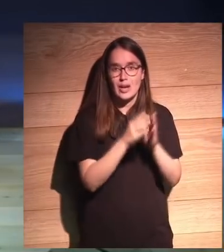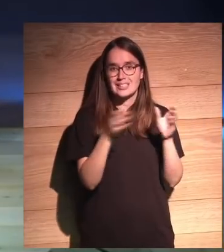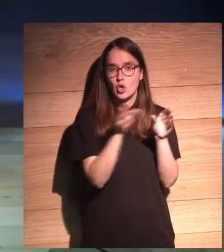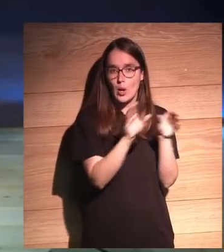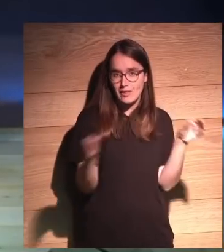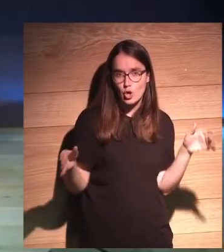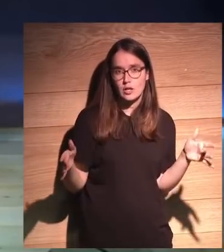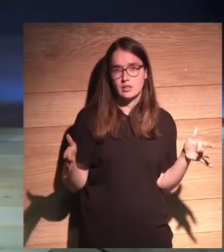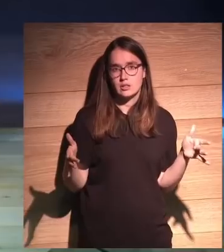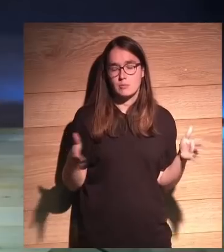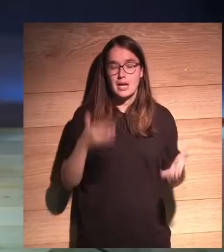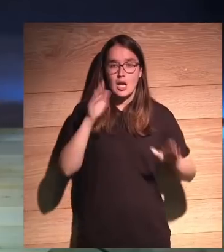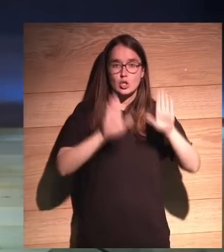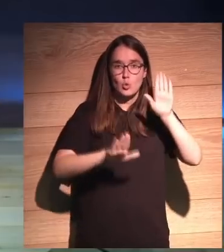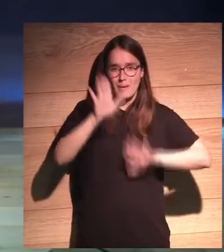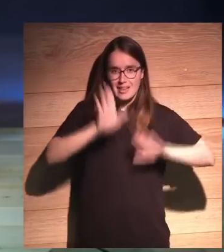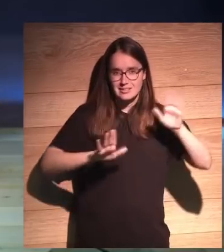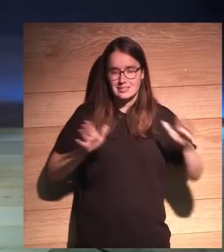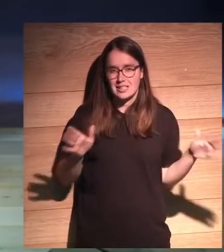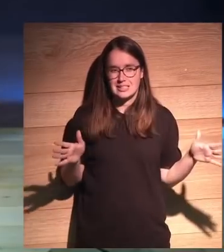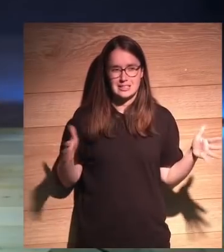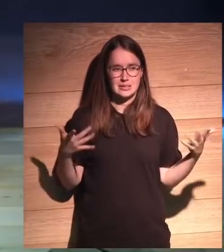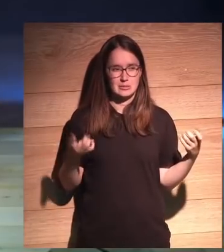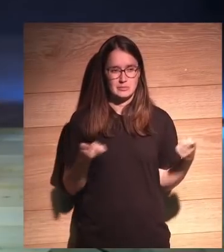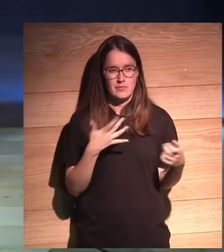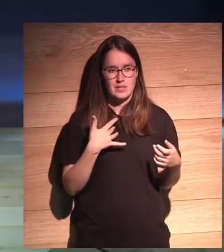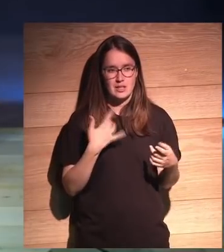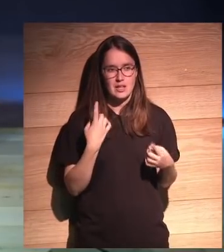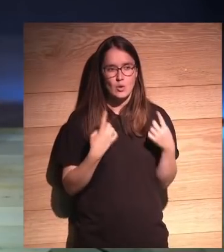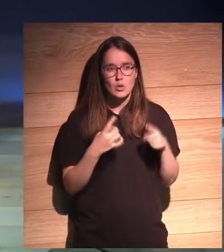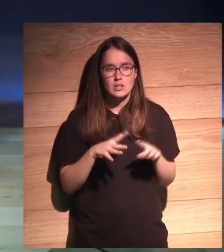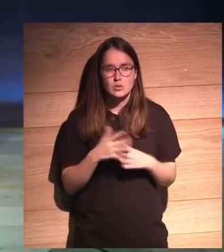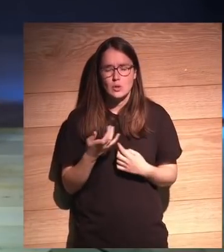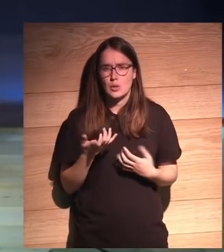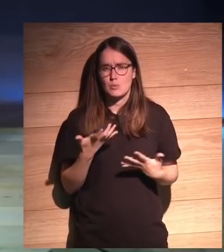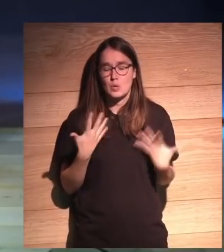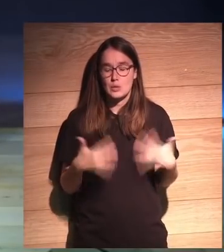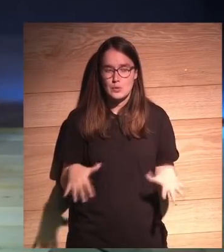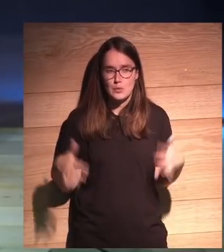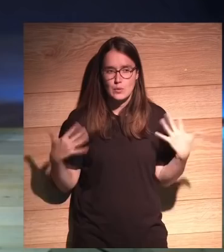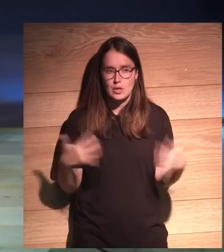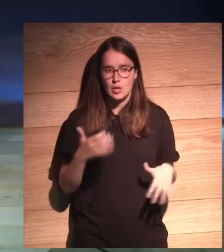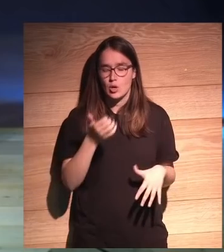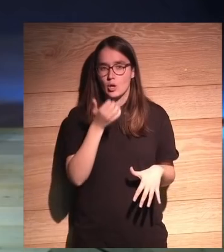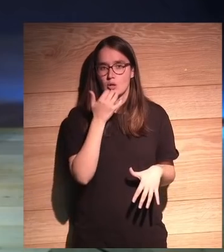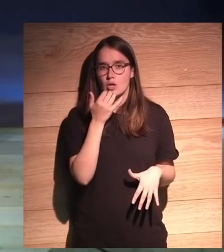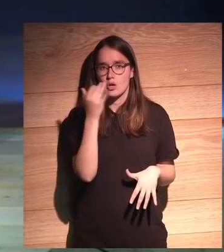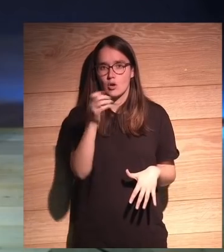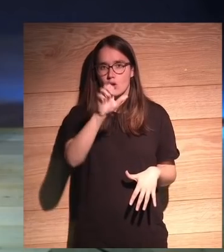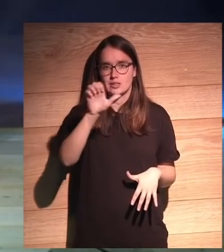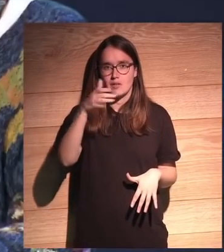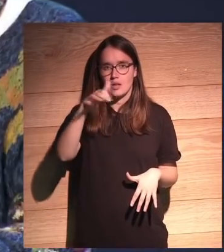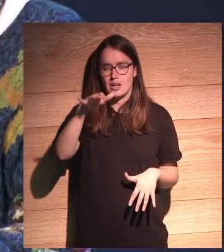colecciones, ¿no? Y para subastas, etcétera, es complicadísimo. Sí, hay algún caso sangrante, por ejemplo, José Renau, que era